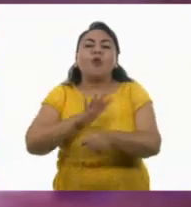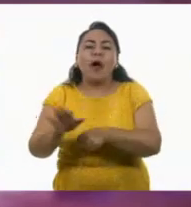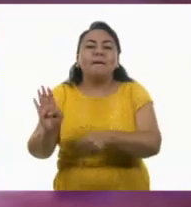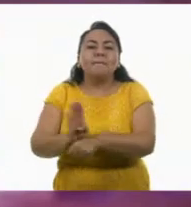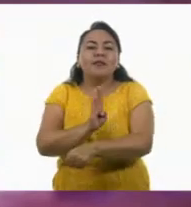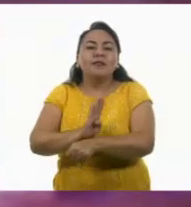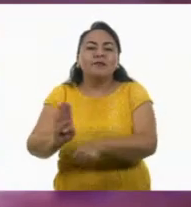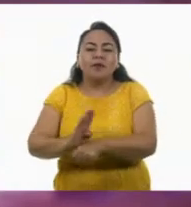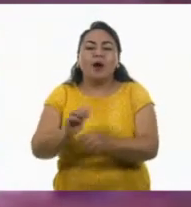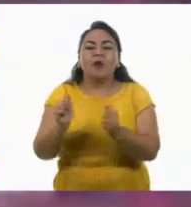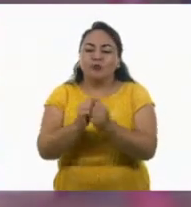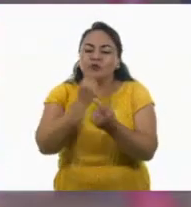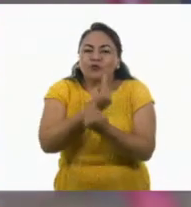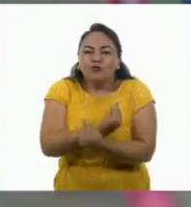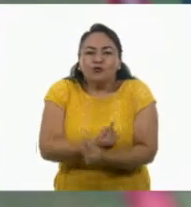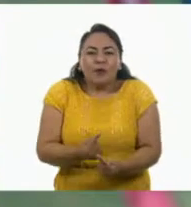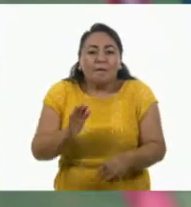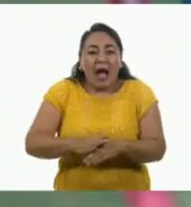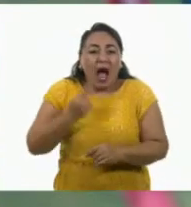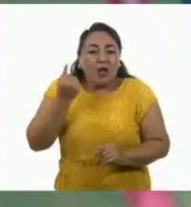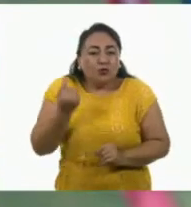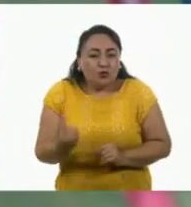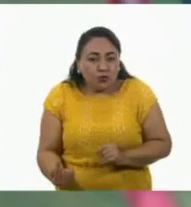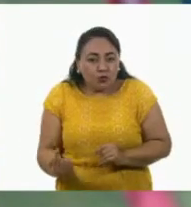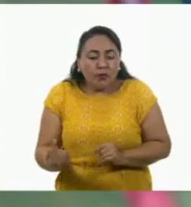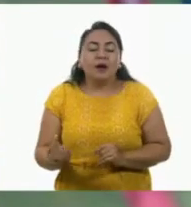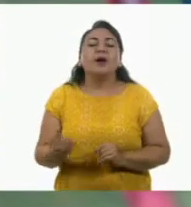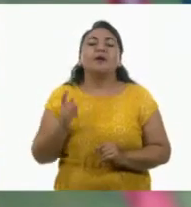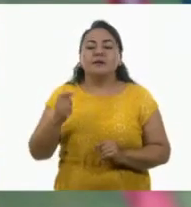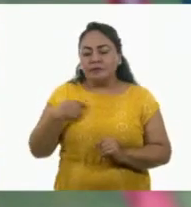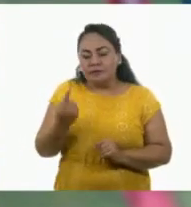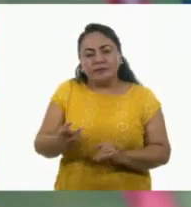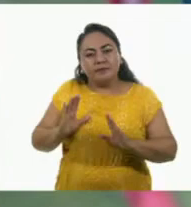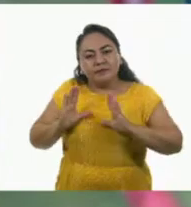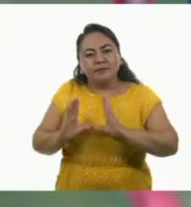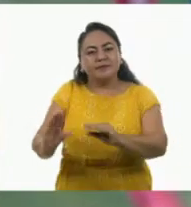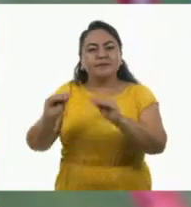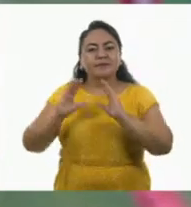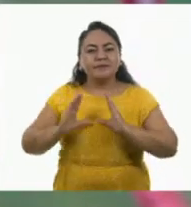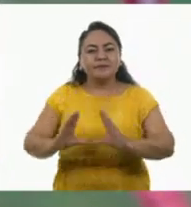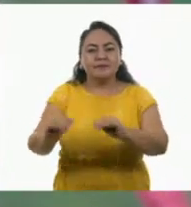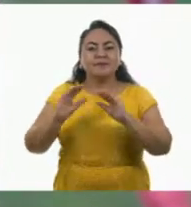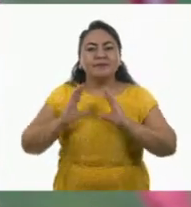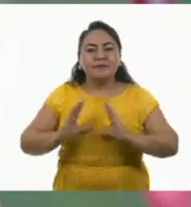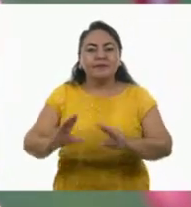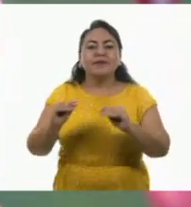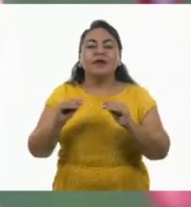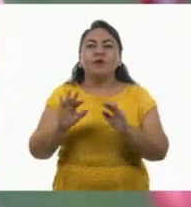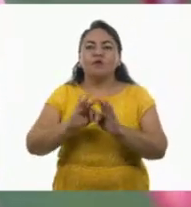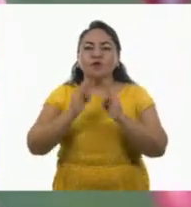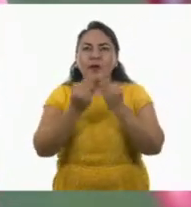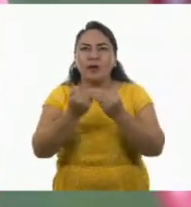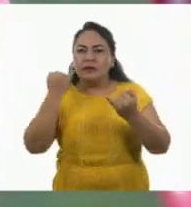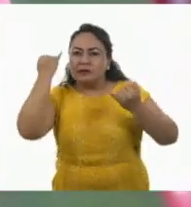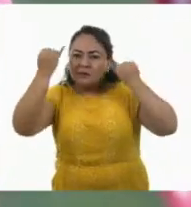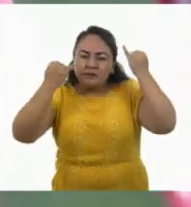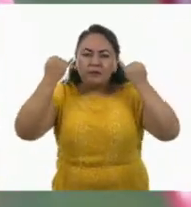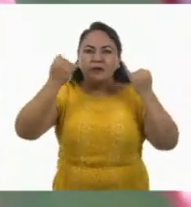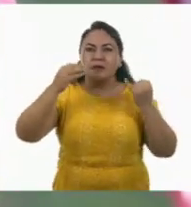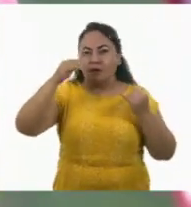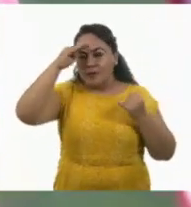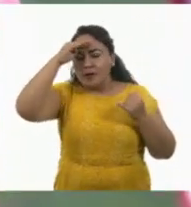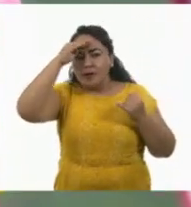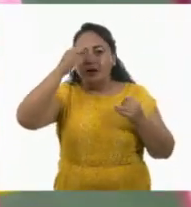con los más pequeñitos es que enseñando procesos creativos dirigidos al